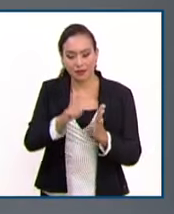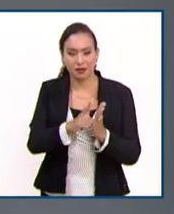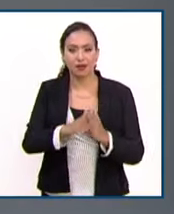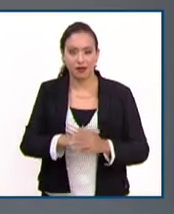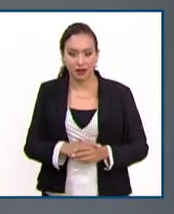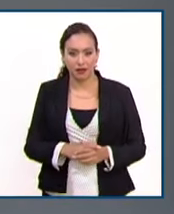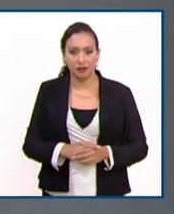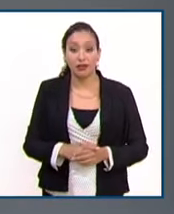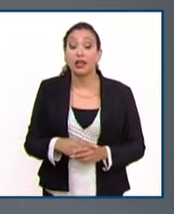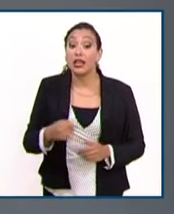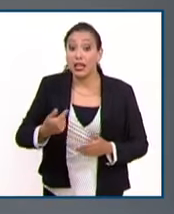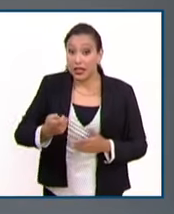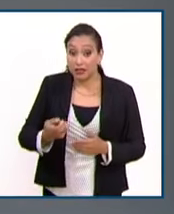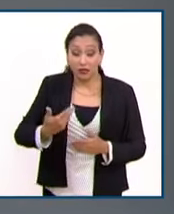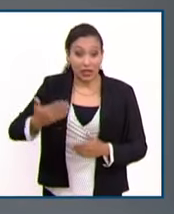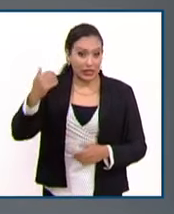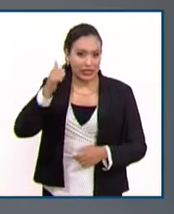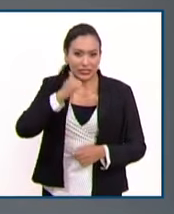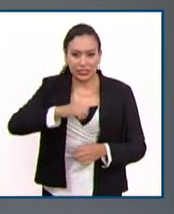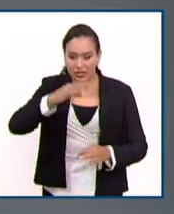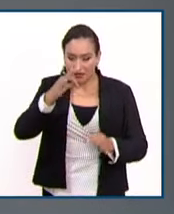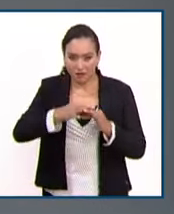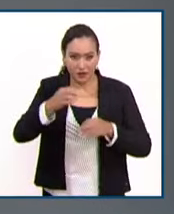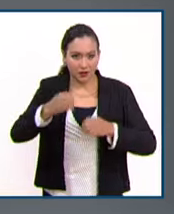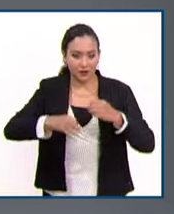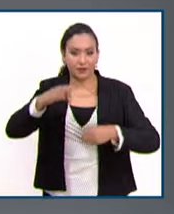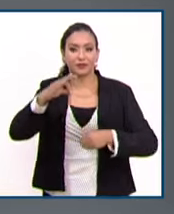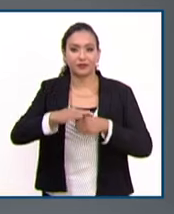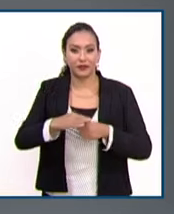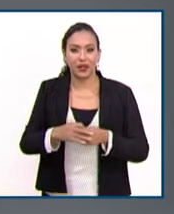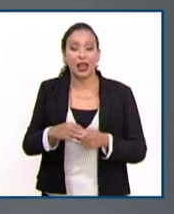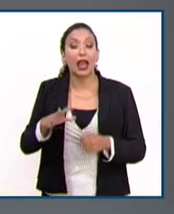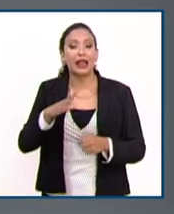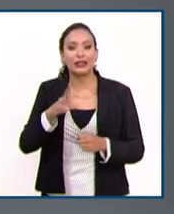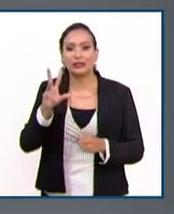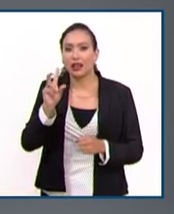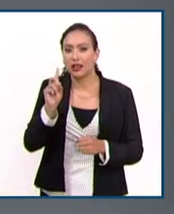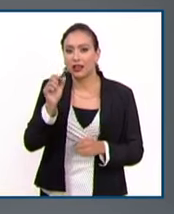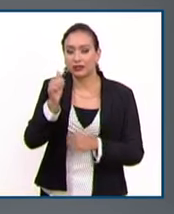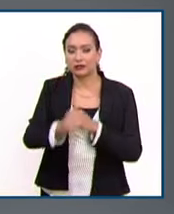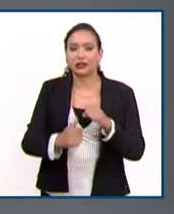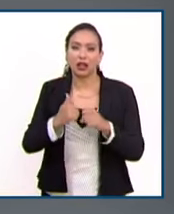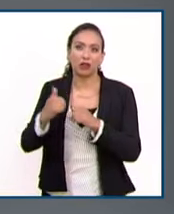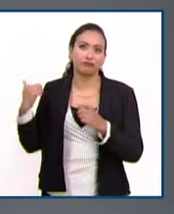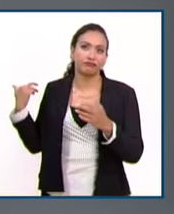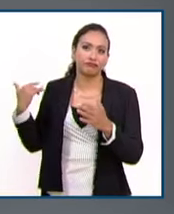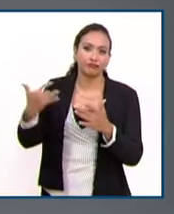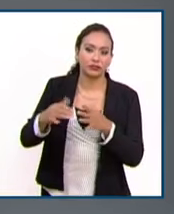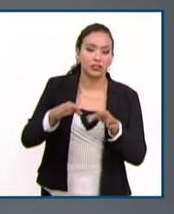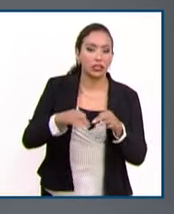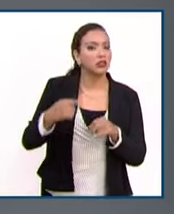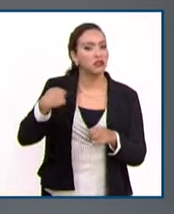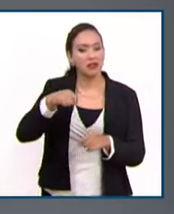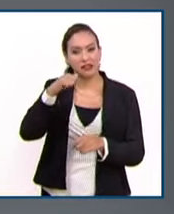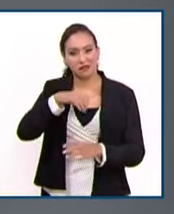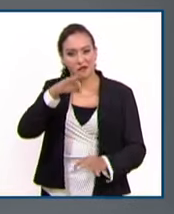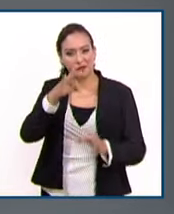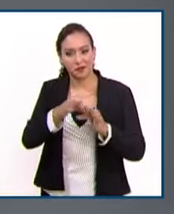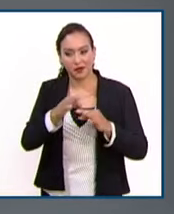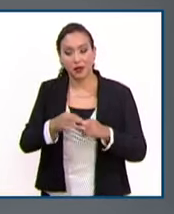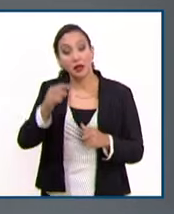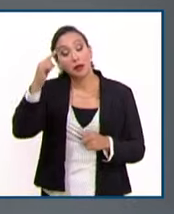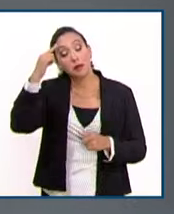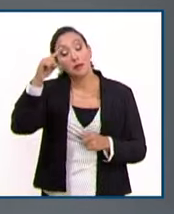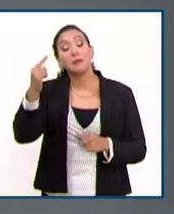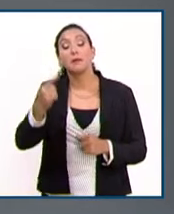el Tribunal Electoral del Poder Judicial de la Federación en sus casi 30 años de existencia, para que no